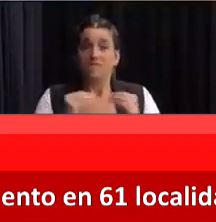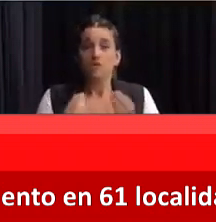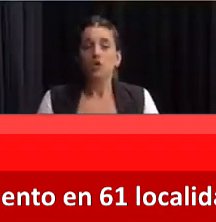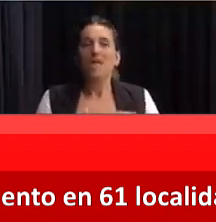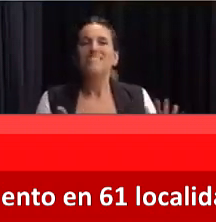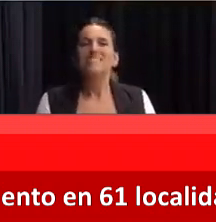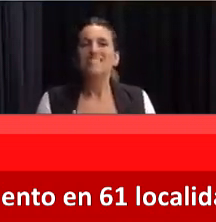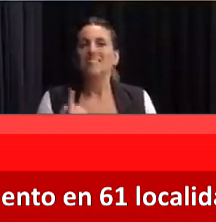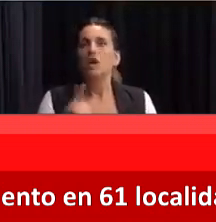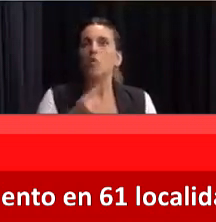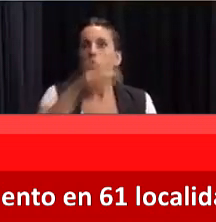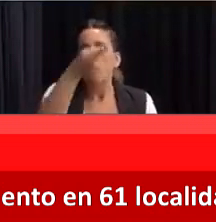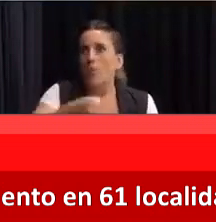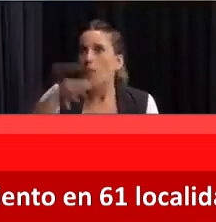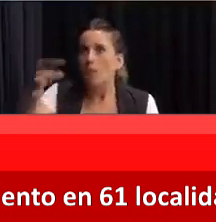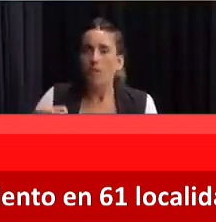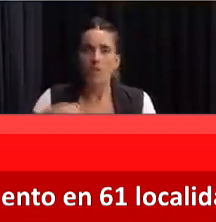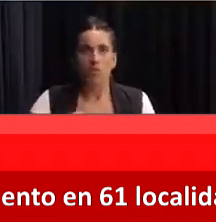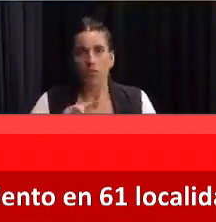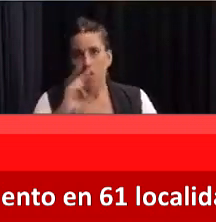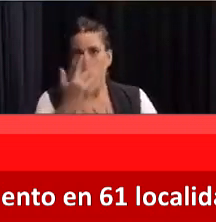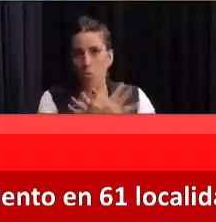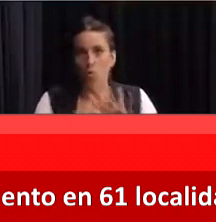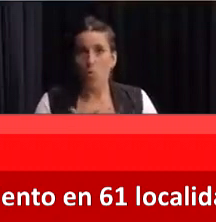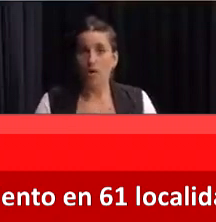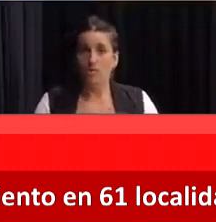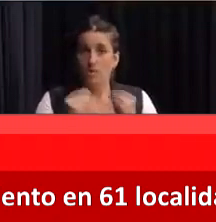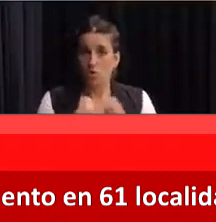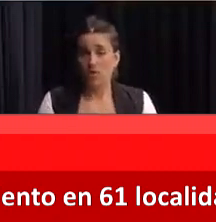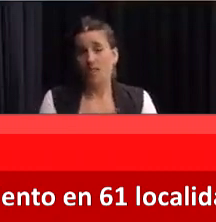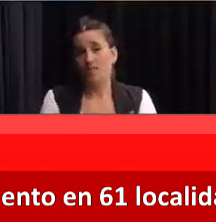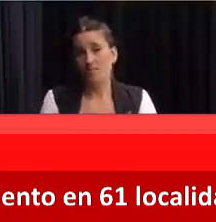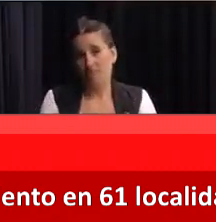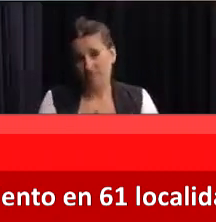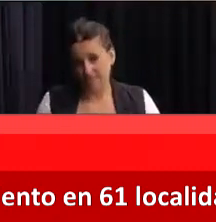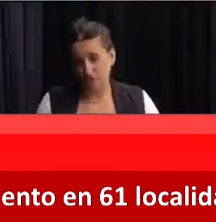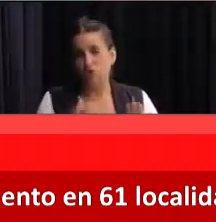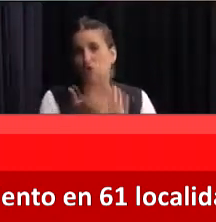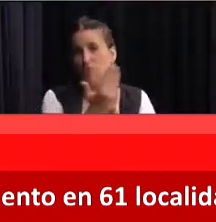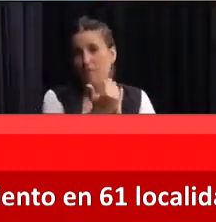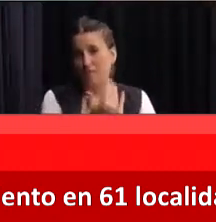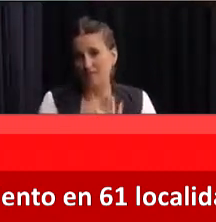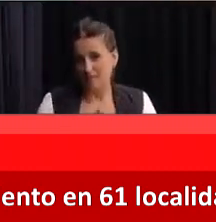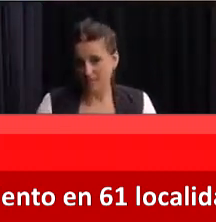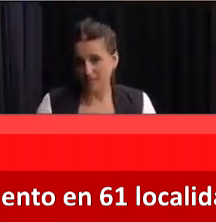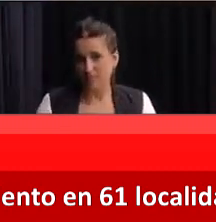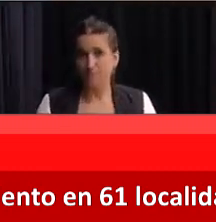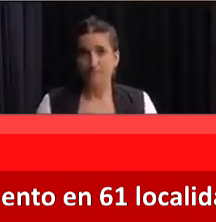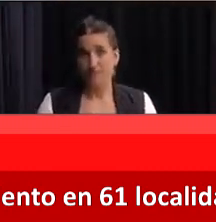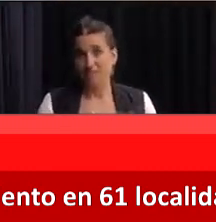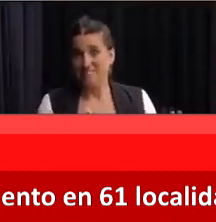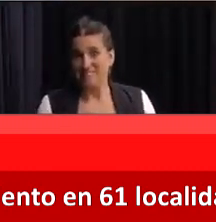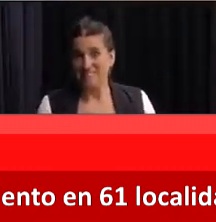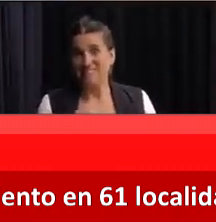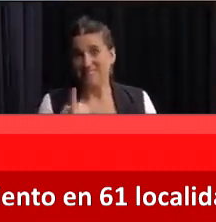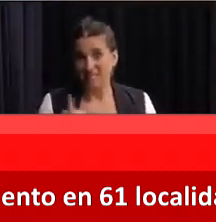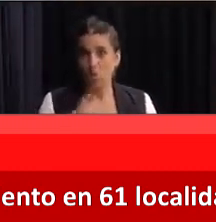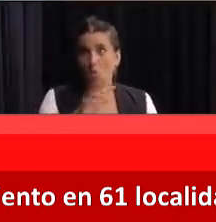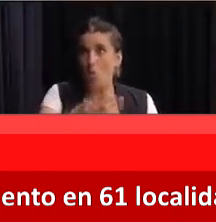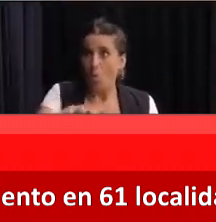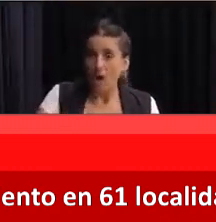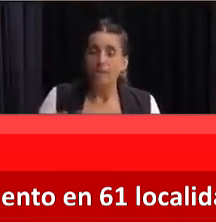dólares va se va a llegar a 61 localidades del interior de los 18 departamentos